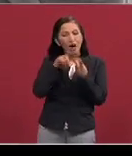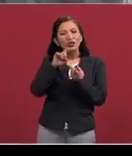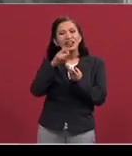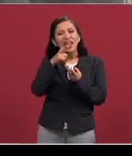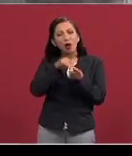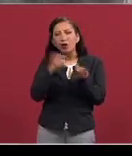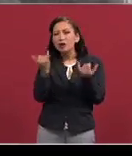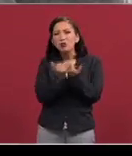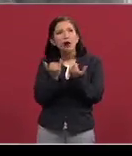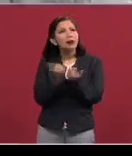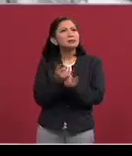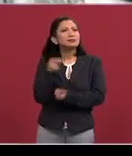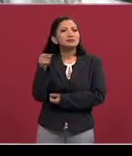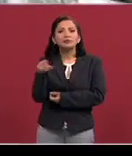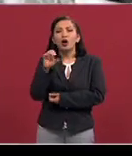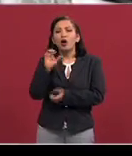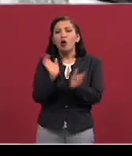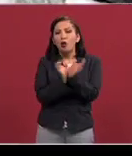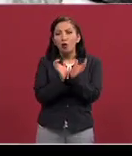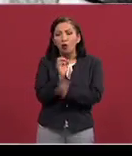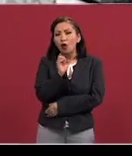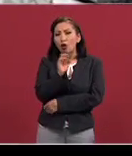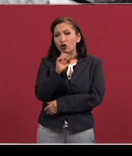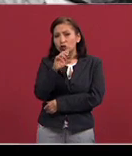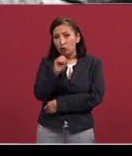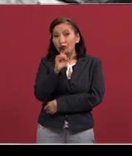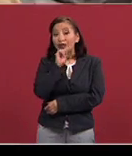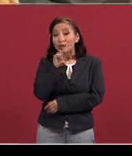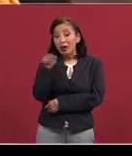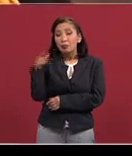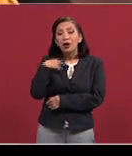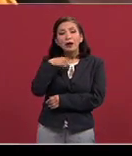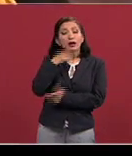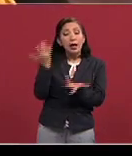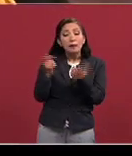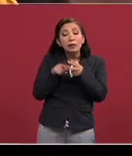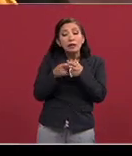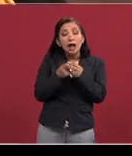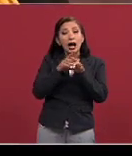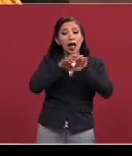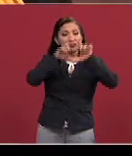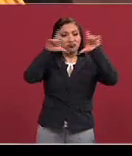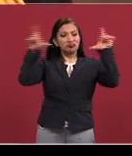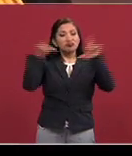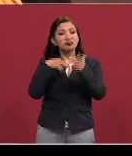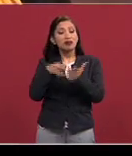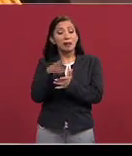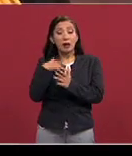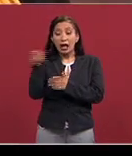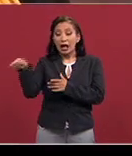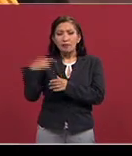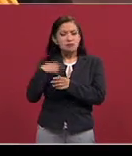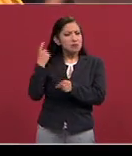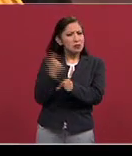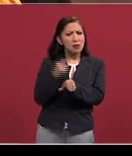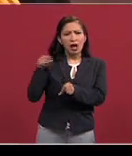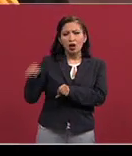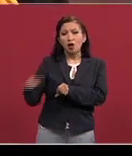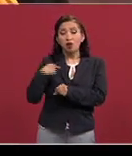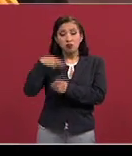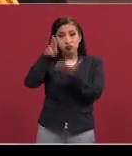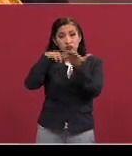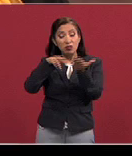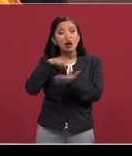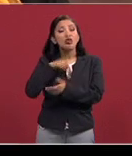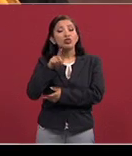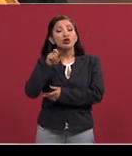Diego, como lo es Orozco, y sobre todo porque es el padre del gran formato, porque en realidad el padre del muralismo es el